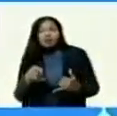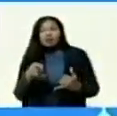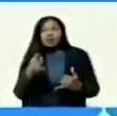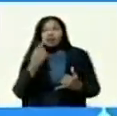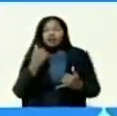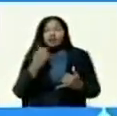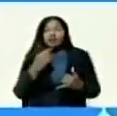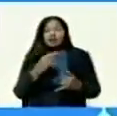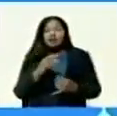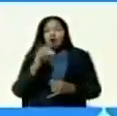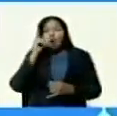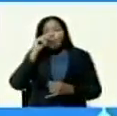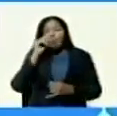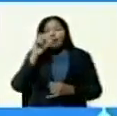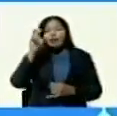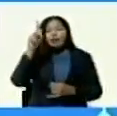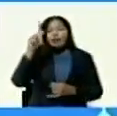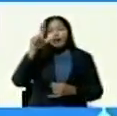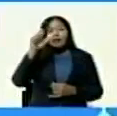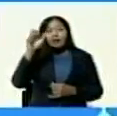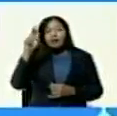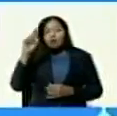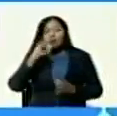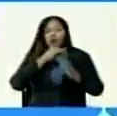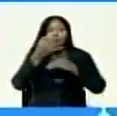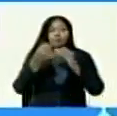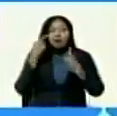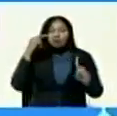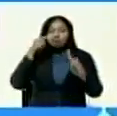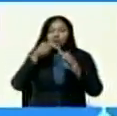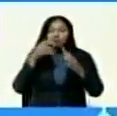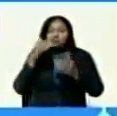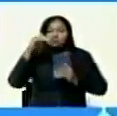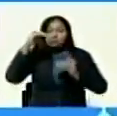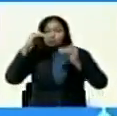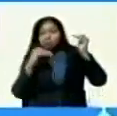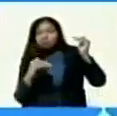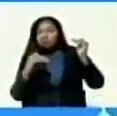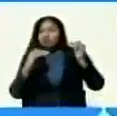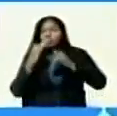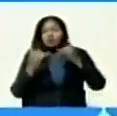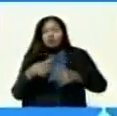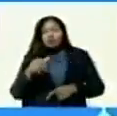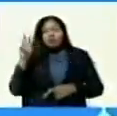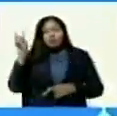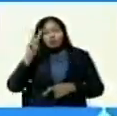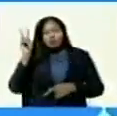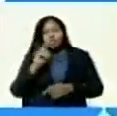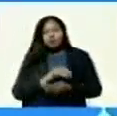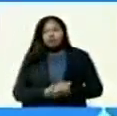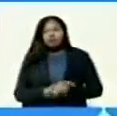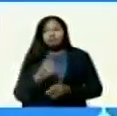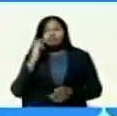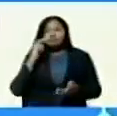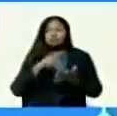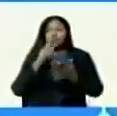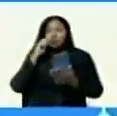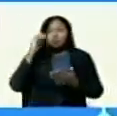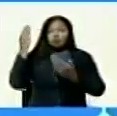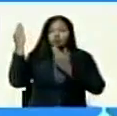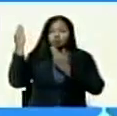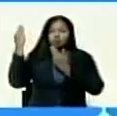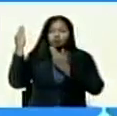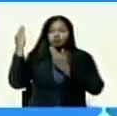Craig Faller con planes desestabilizadores en Venezuela. Allá está Craig